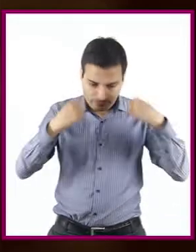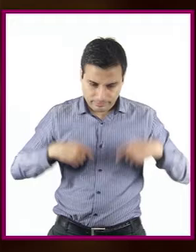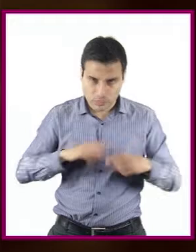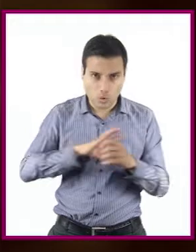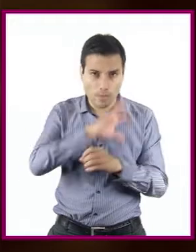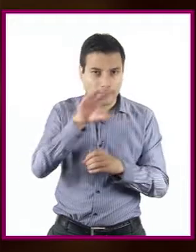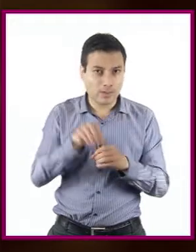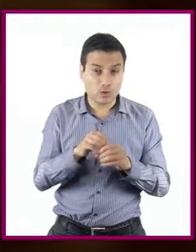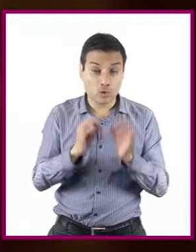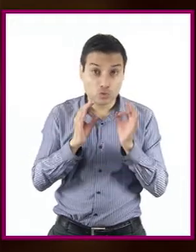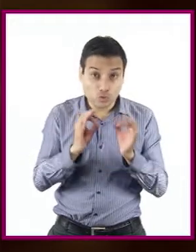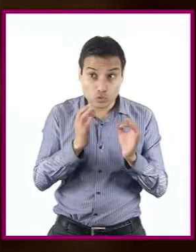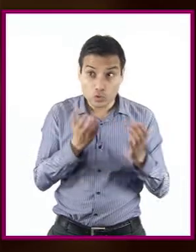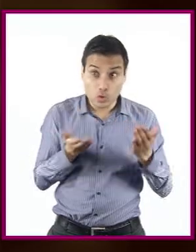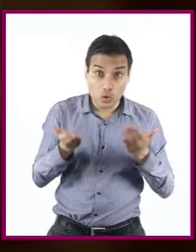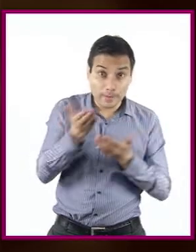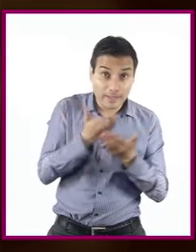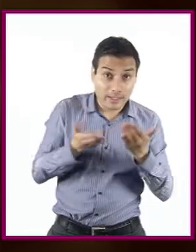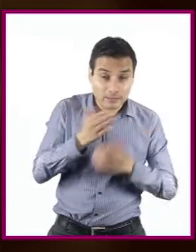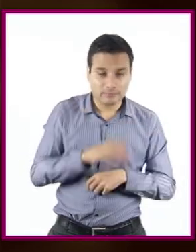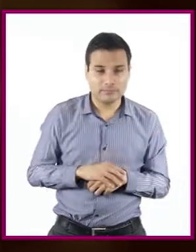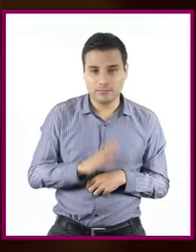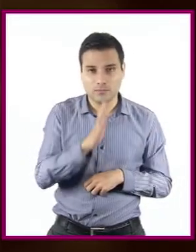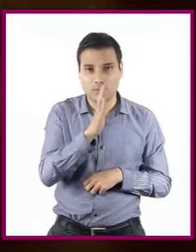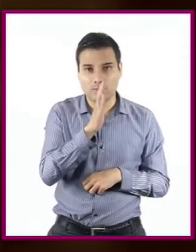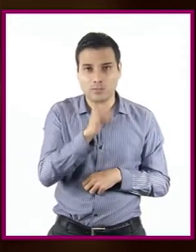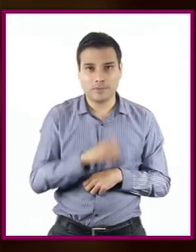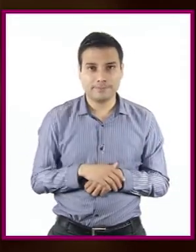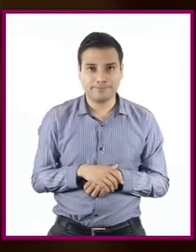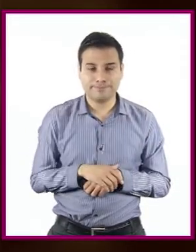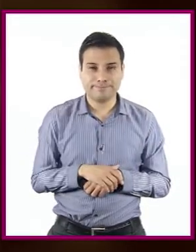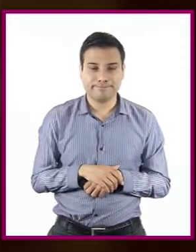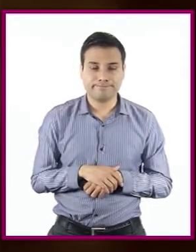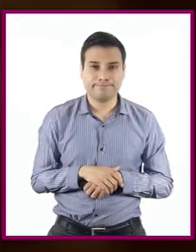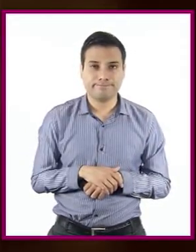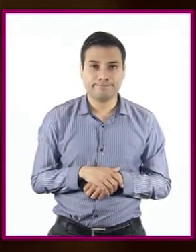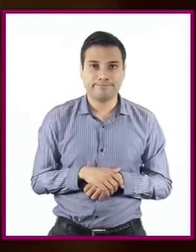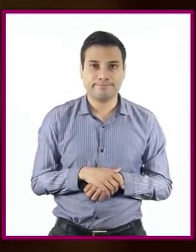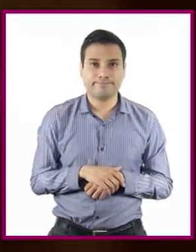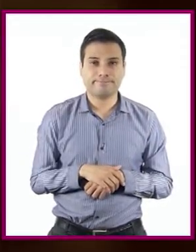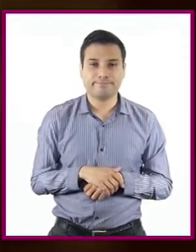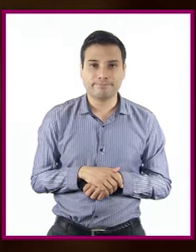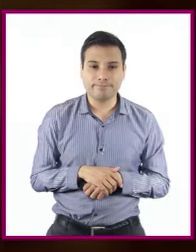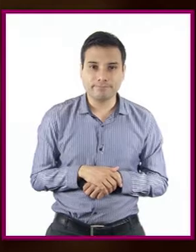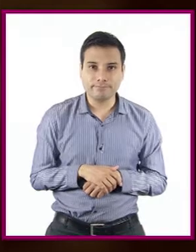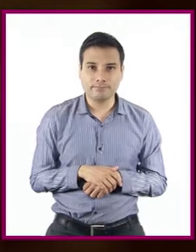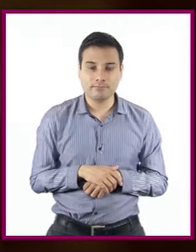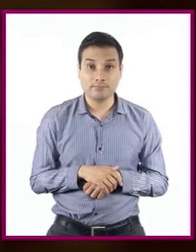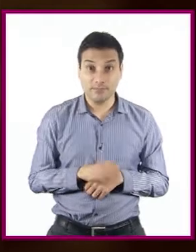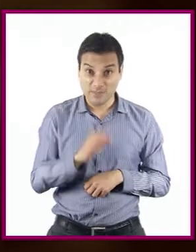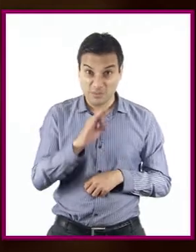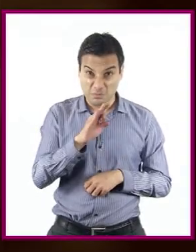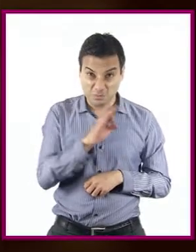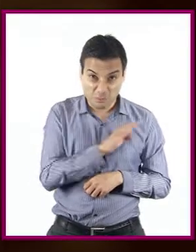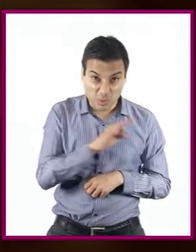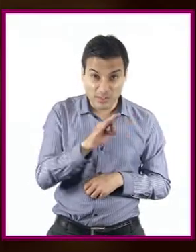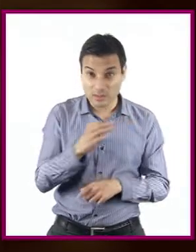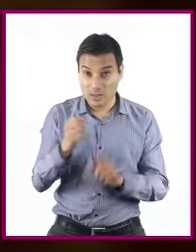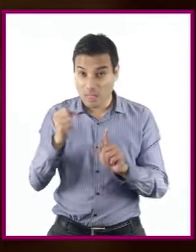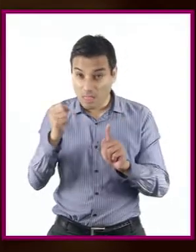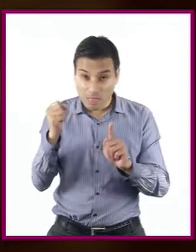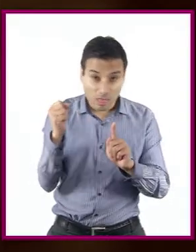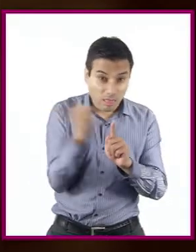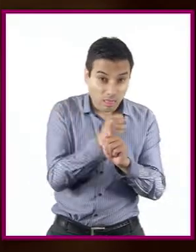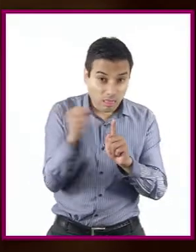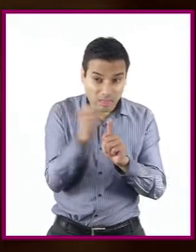daña la convivencia social e impide que seamos una mejor sociedad. No hay ninguna justificación, ninguna, para